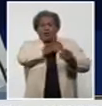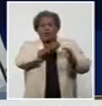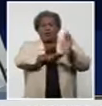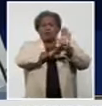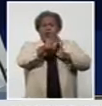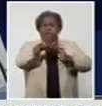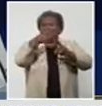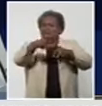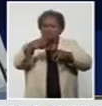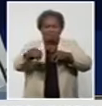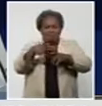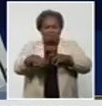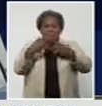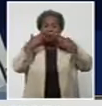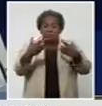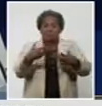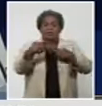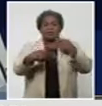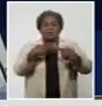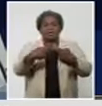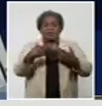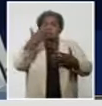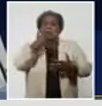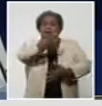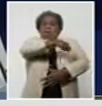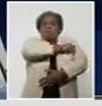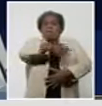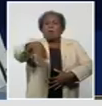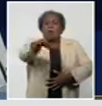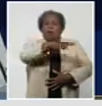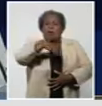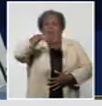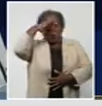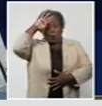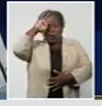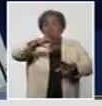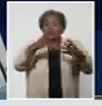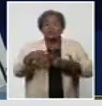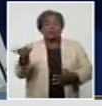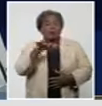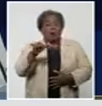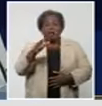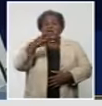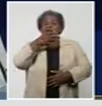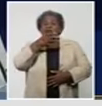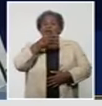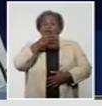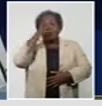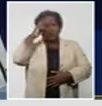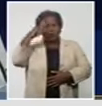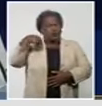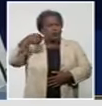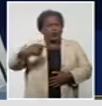obras trascendentales para nuestro pueblo y para el mundo. A Fidel se le recuerda todos los días.